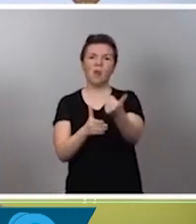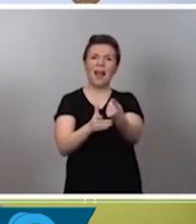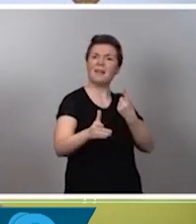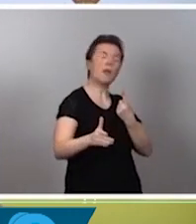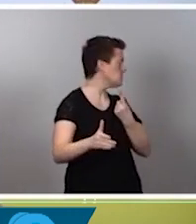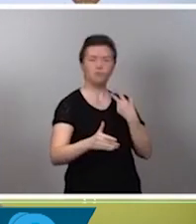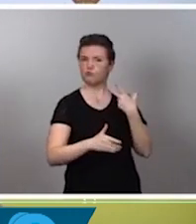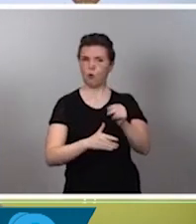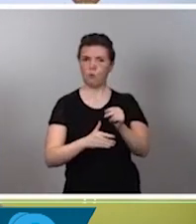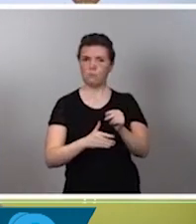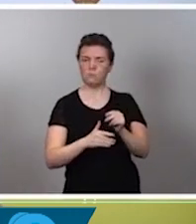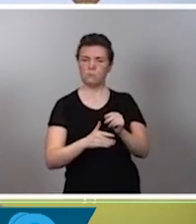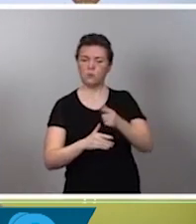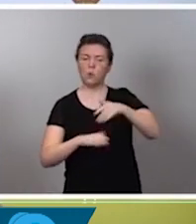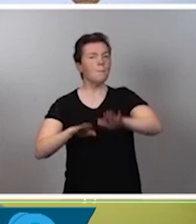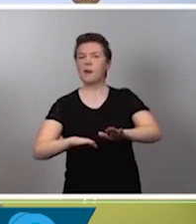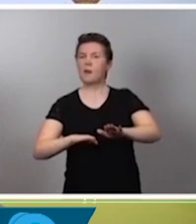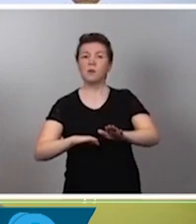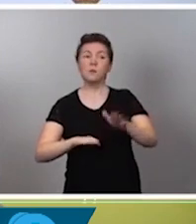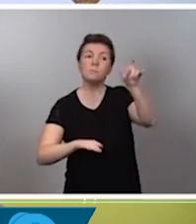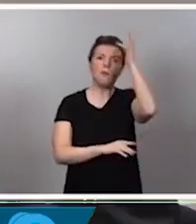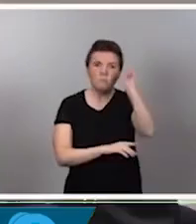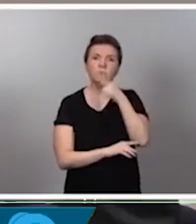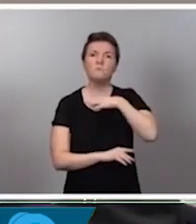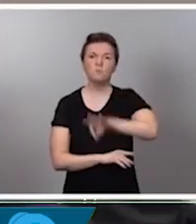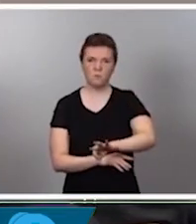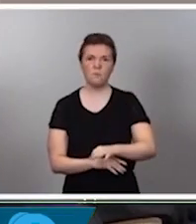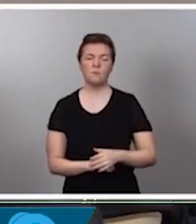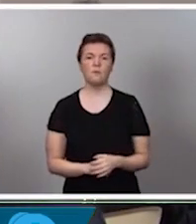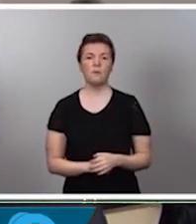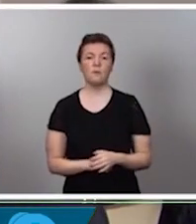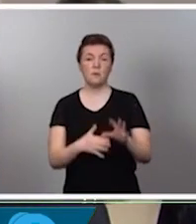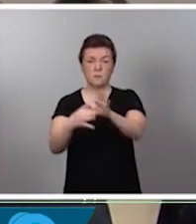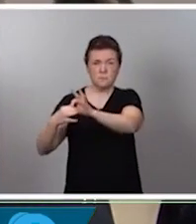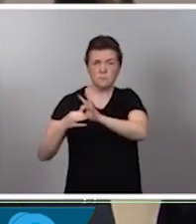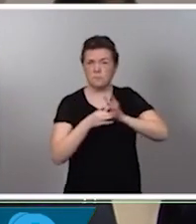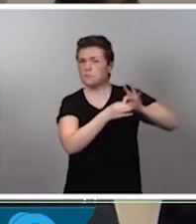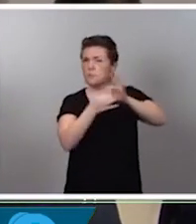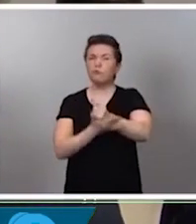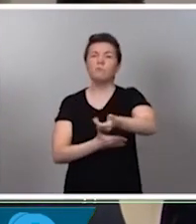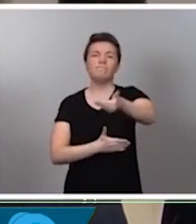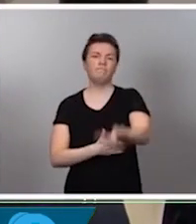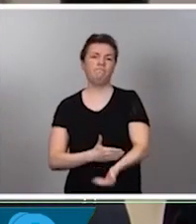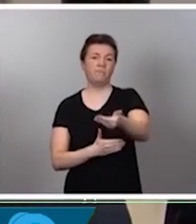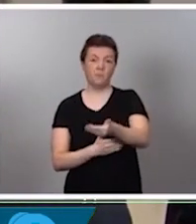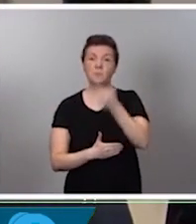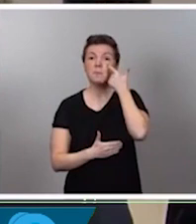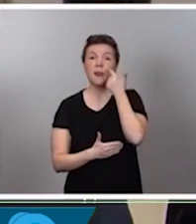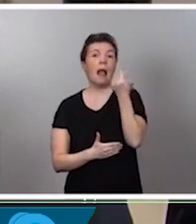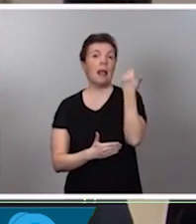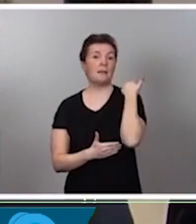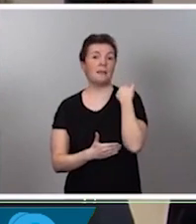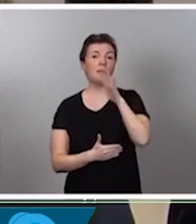a niveles que todavía dejan su PIB más de un 7% por debajo de donde estaba en el año